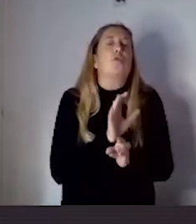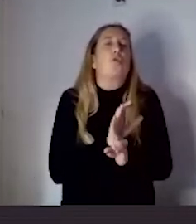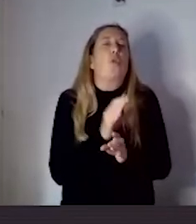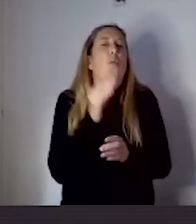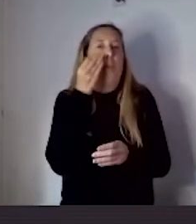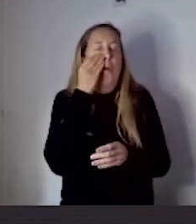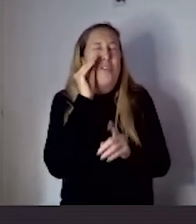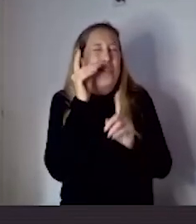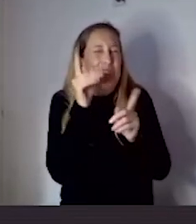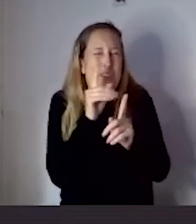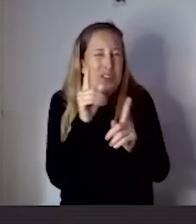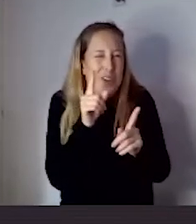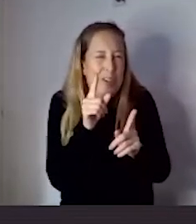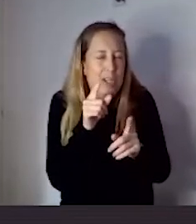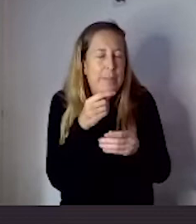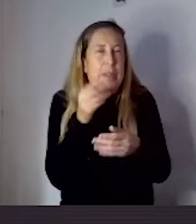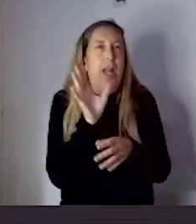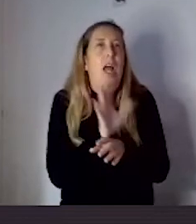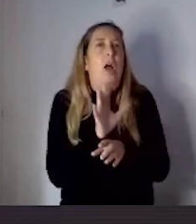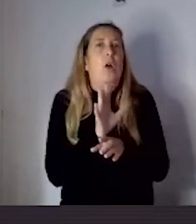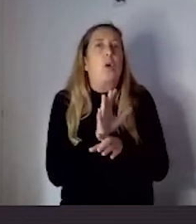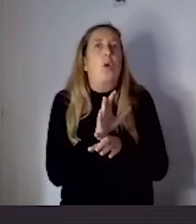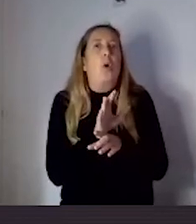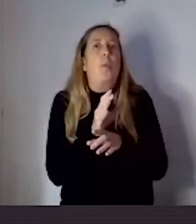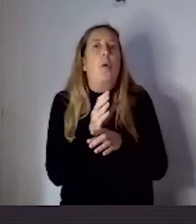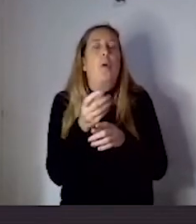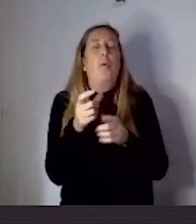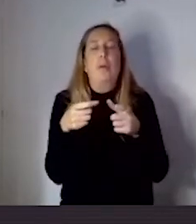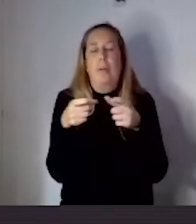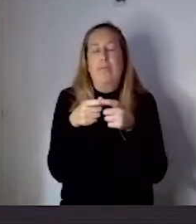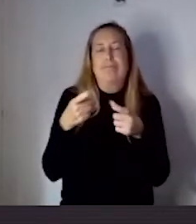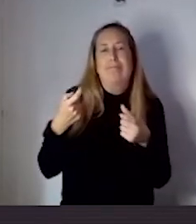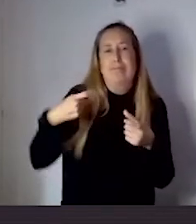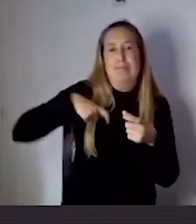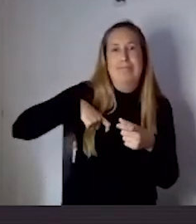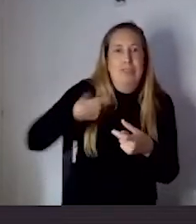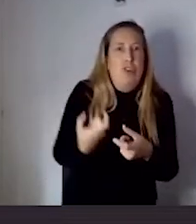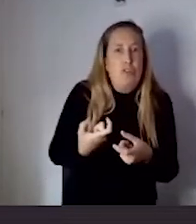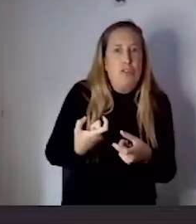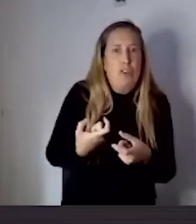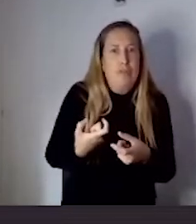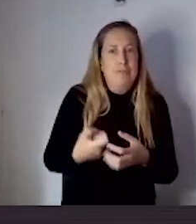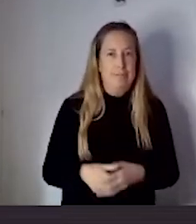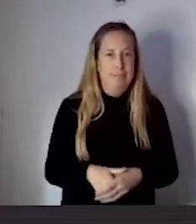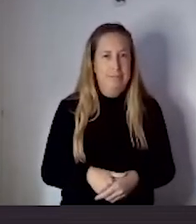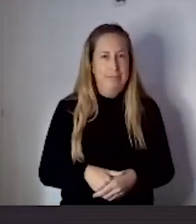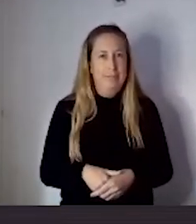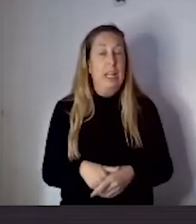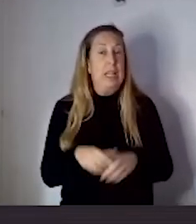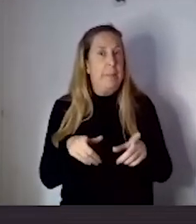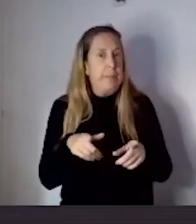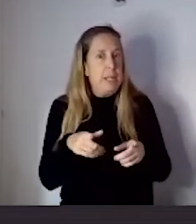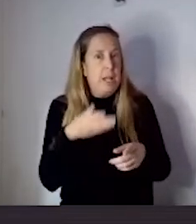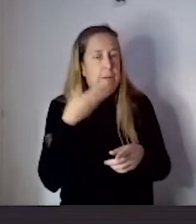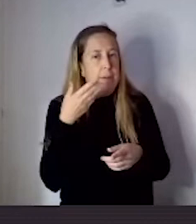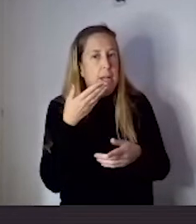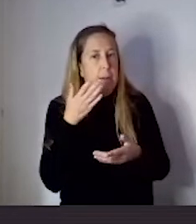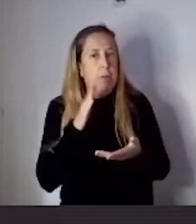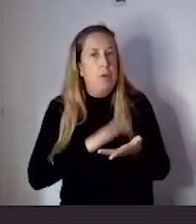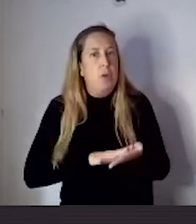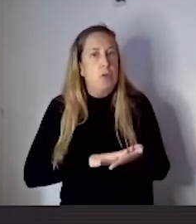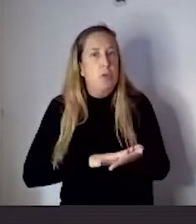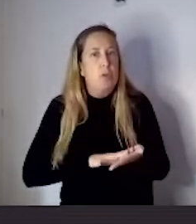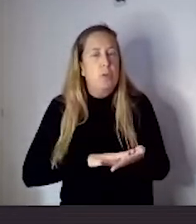como quien dice una tarjeta de miembro pero también estamos hablando de algo que se puede proyectar y puedes crear una experiencia